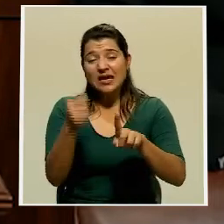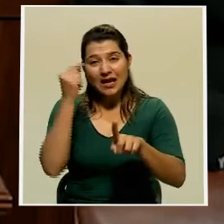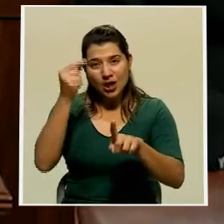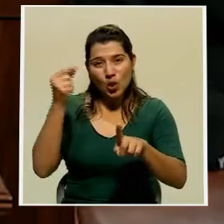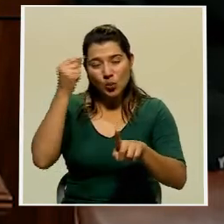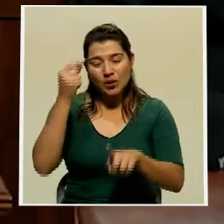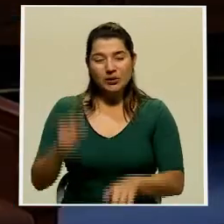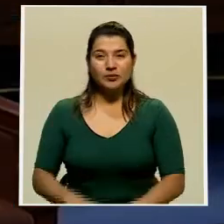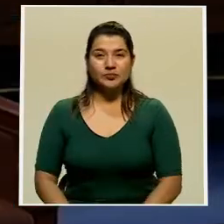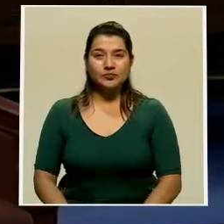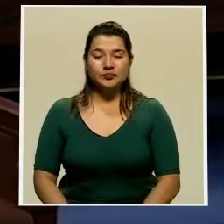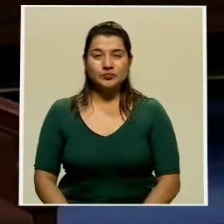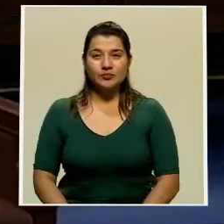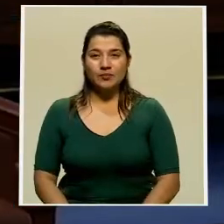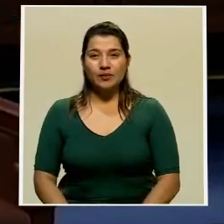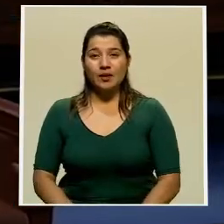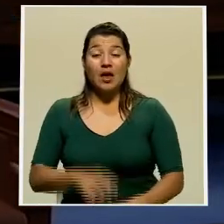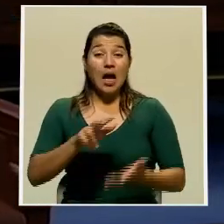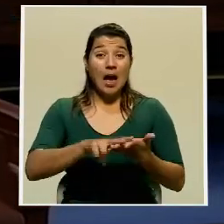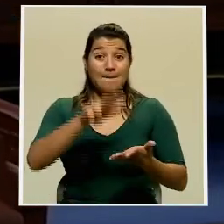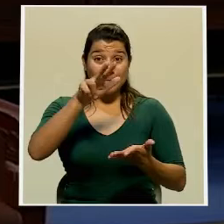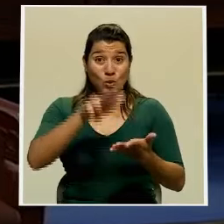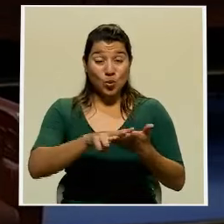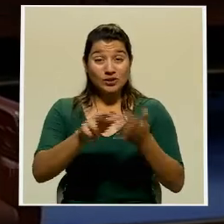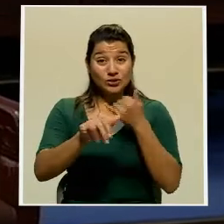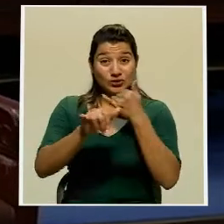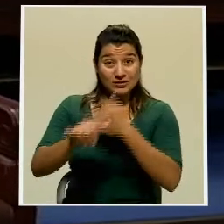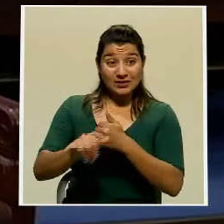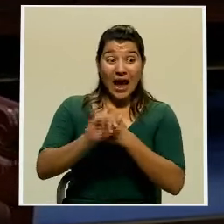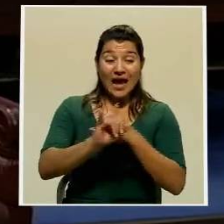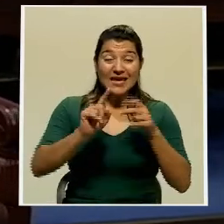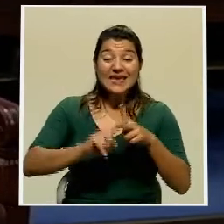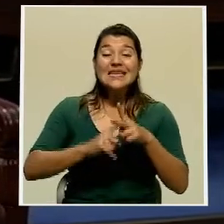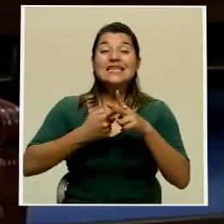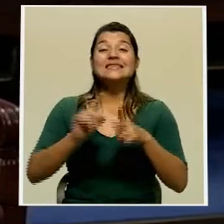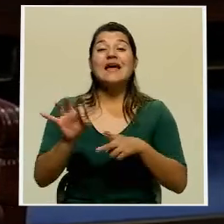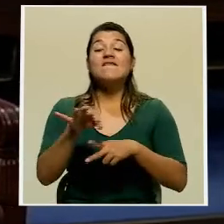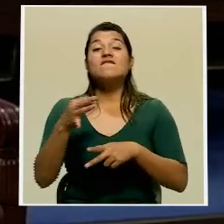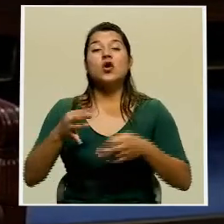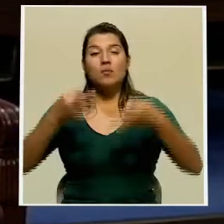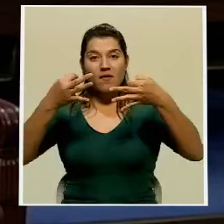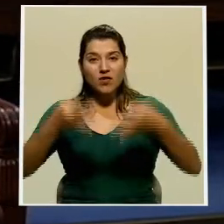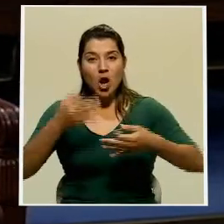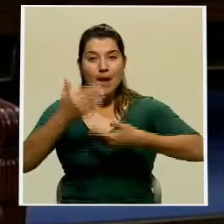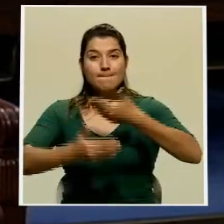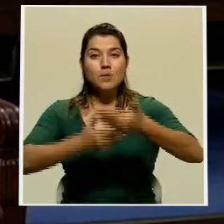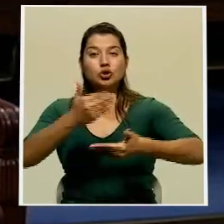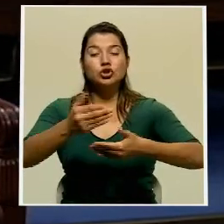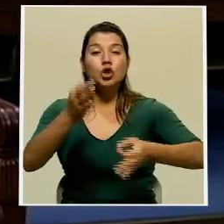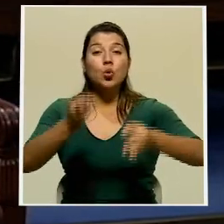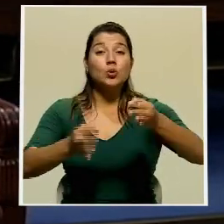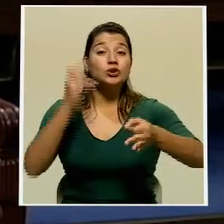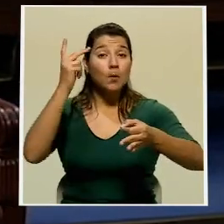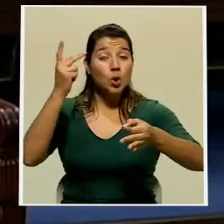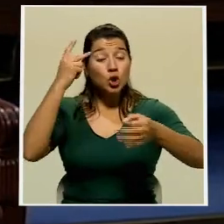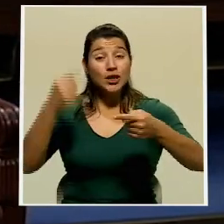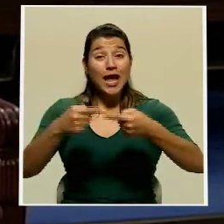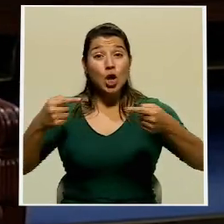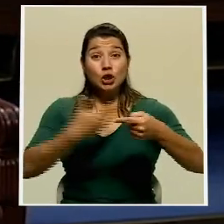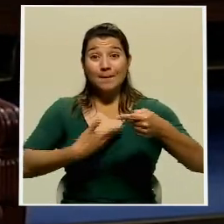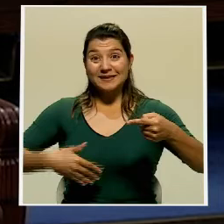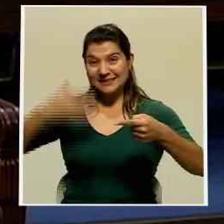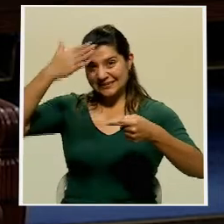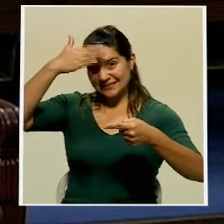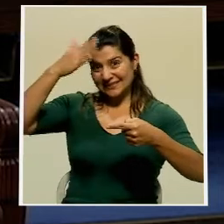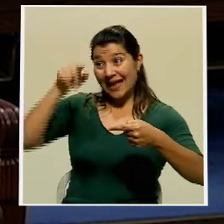Cámara Baja. La aprobación de la acusación marcaría la apertura formal del proceso de juicio político contra Trump, que se convertirá en